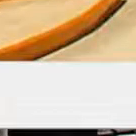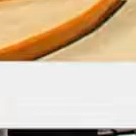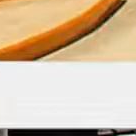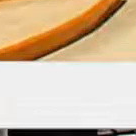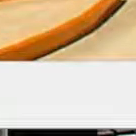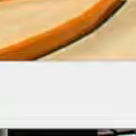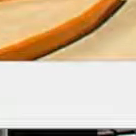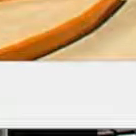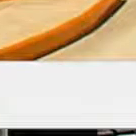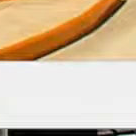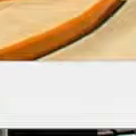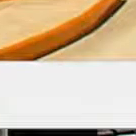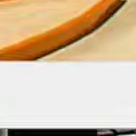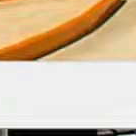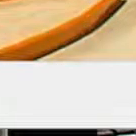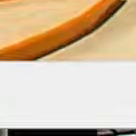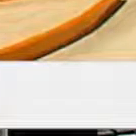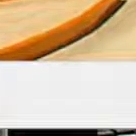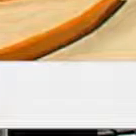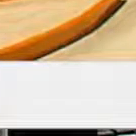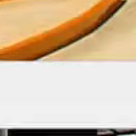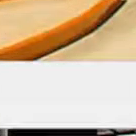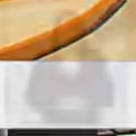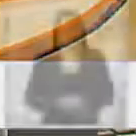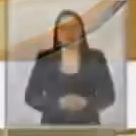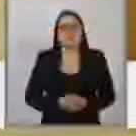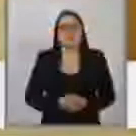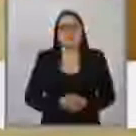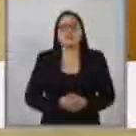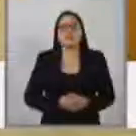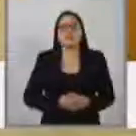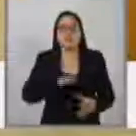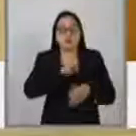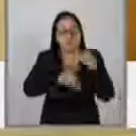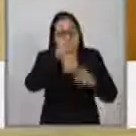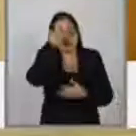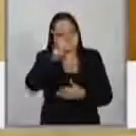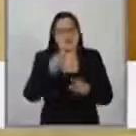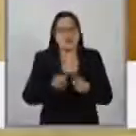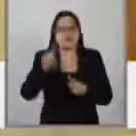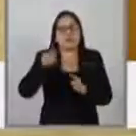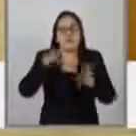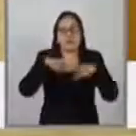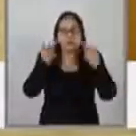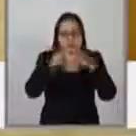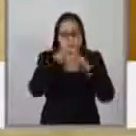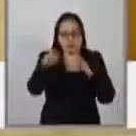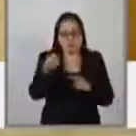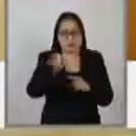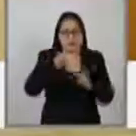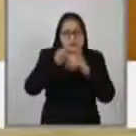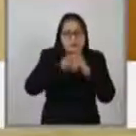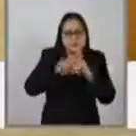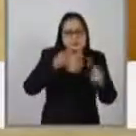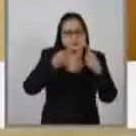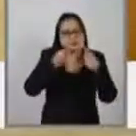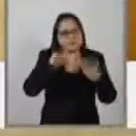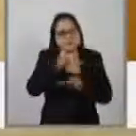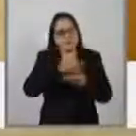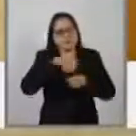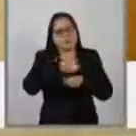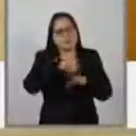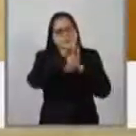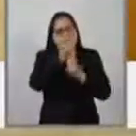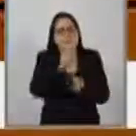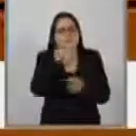Compañeras y compañeros senadores, como es del conocimiento de la Asamblea, en la sesión pasada se abrió la discusión del tema de las